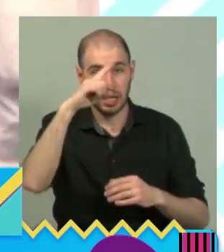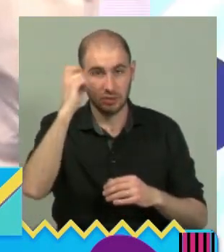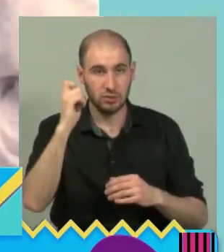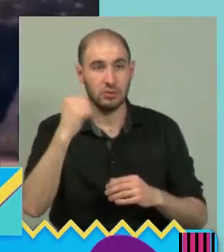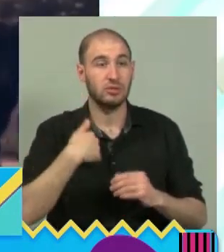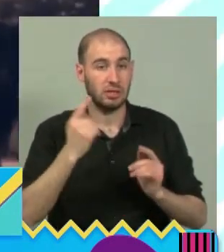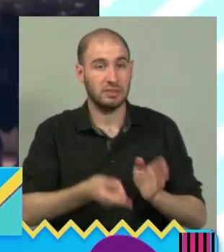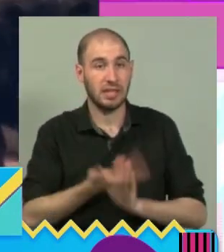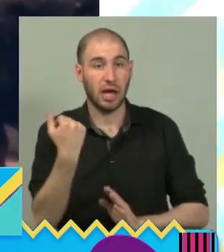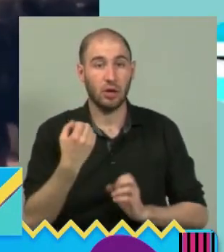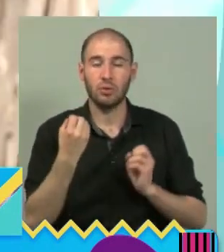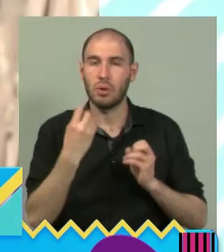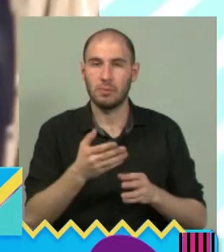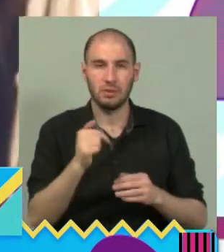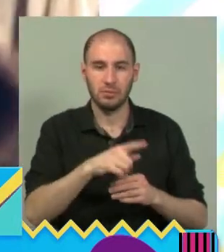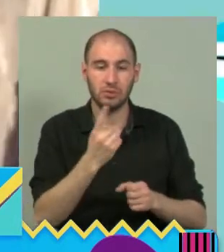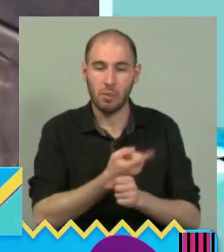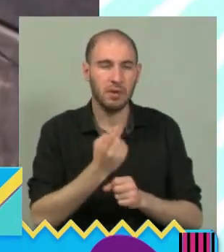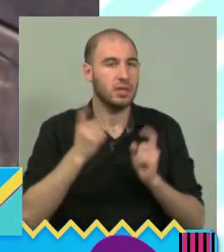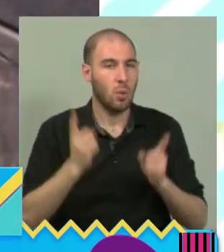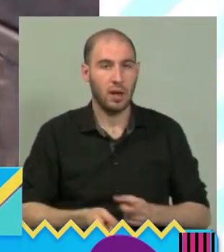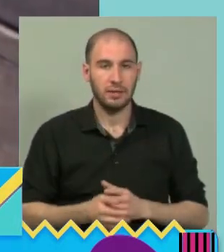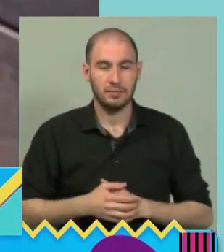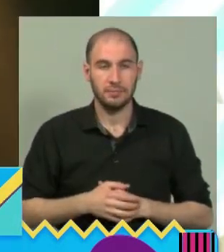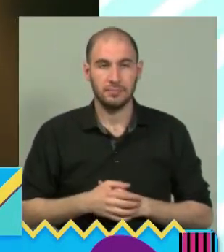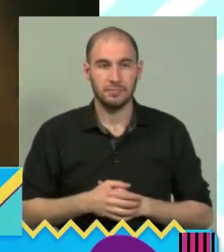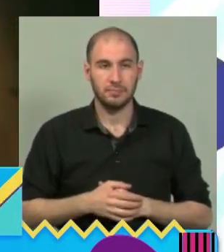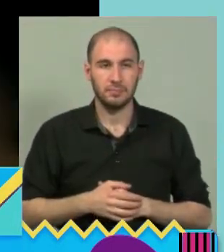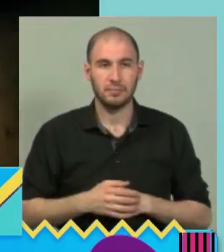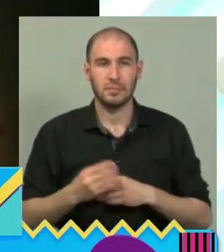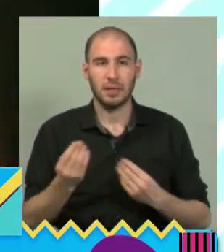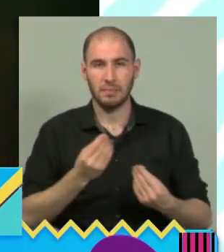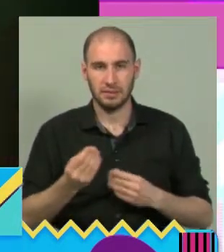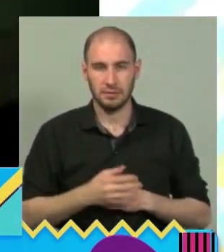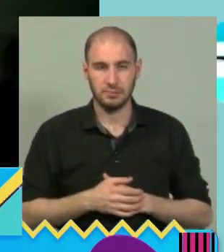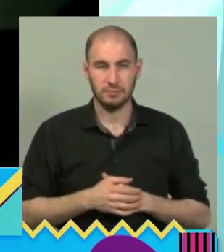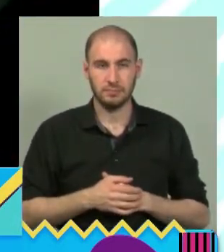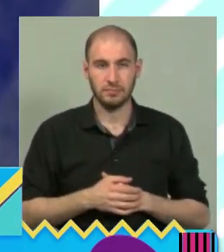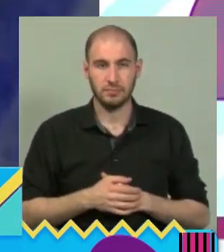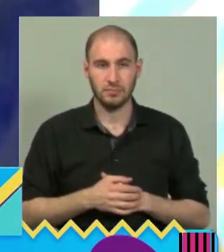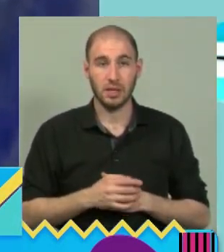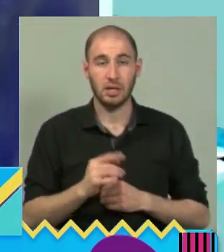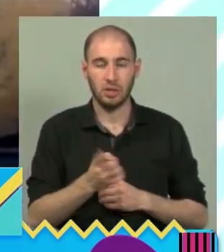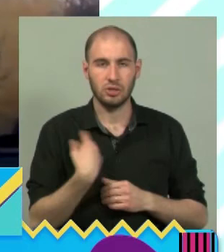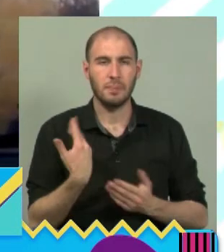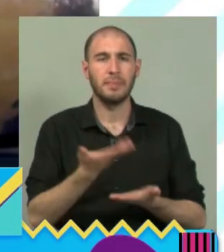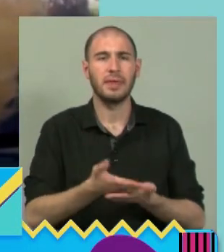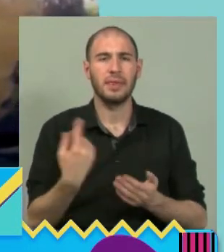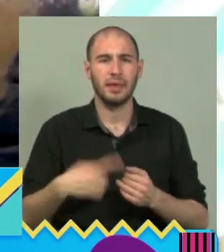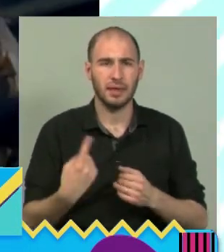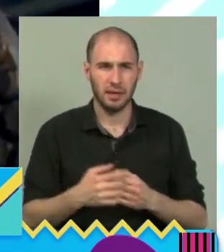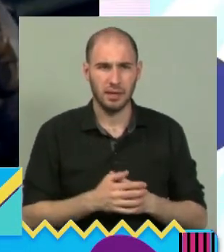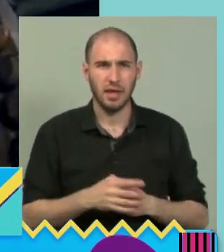Yo también te lo quito, por más que no lo puedan hacer. O sea, entonces, a ver, nosotros lo que pedimos es